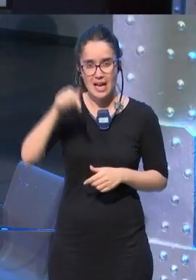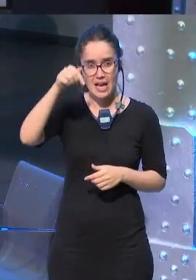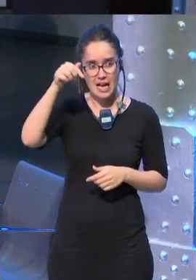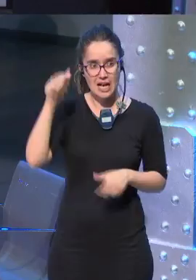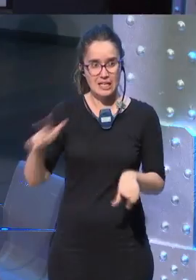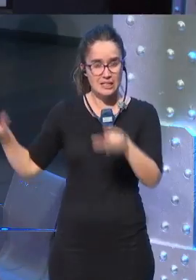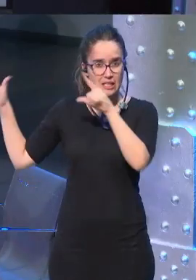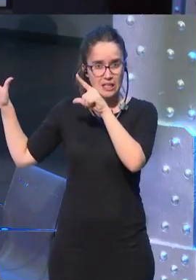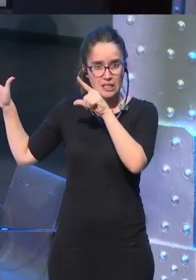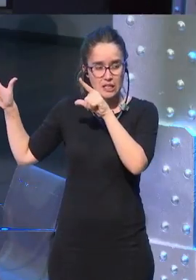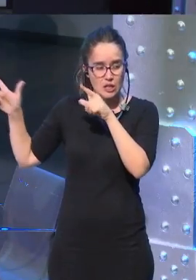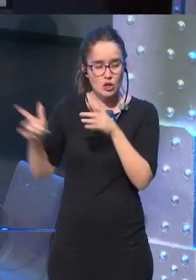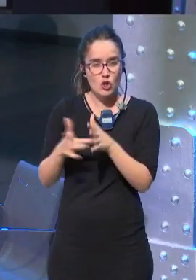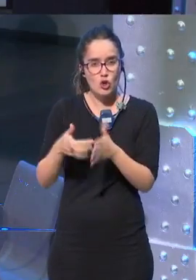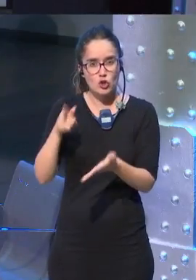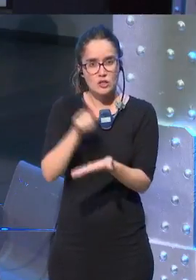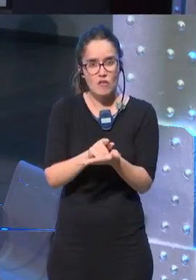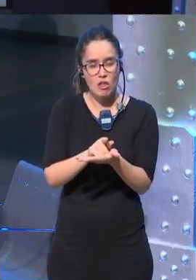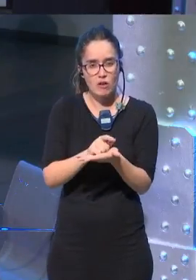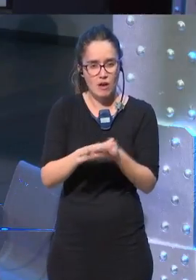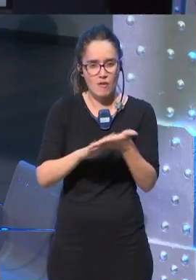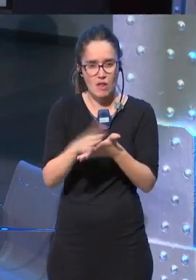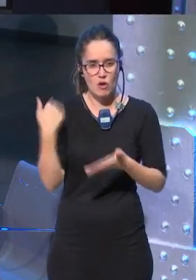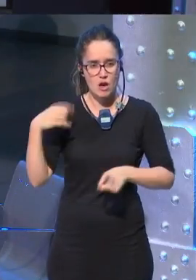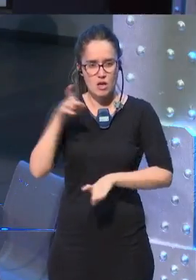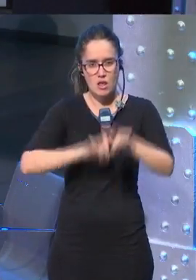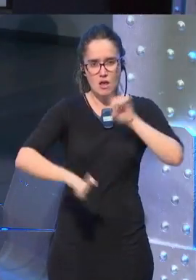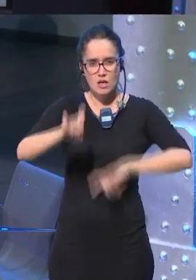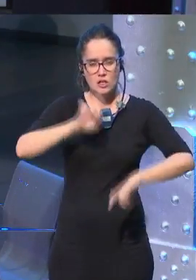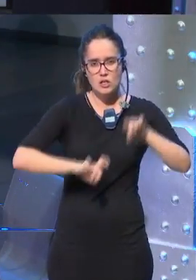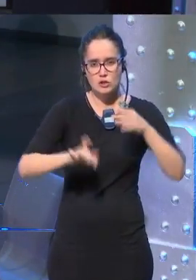Aquí volvemos a un punto del que ya hemos hablado porque es